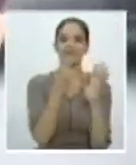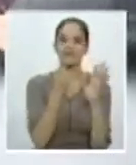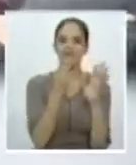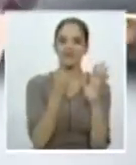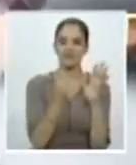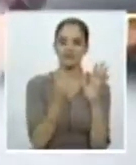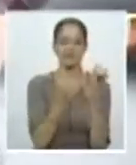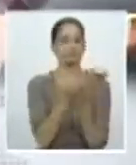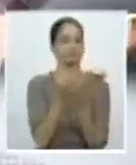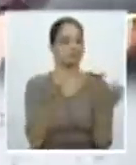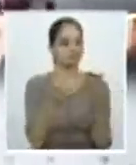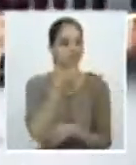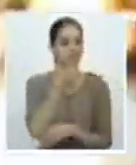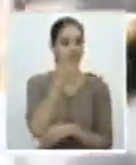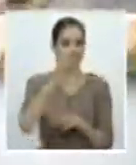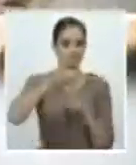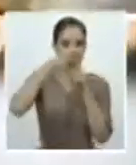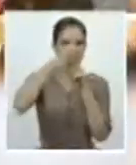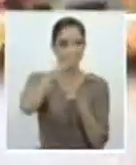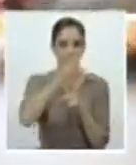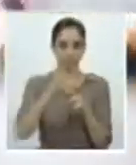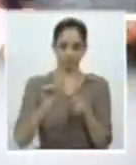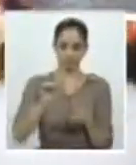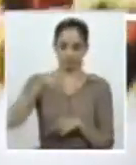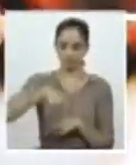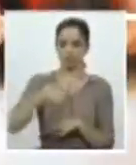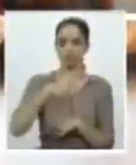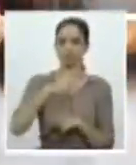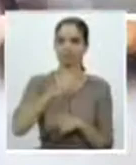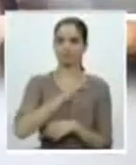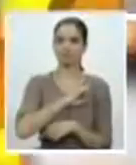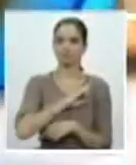Pacífico, donde la región es noticia.